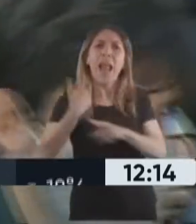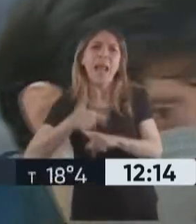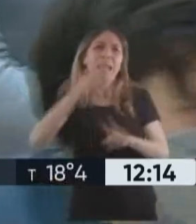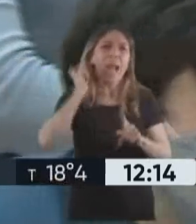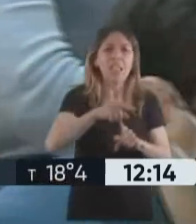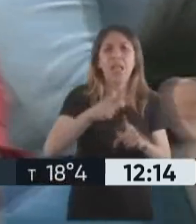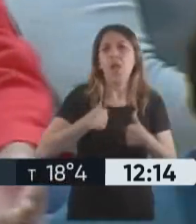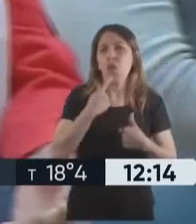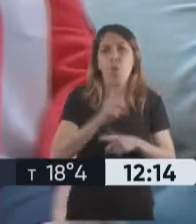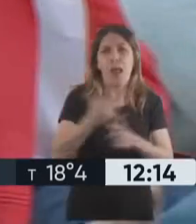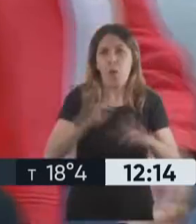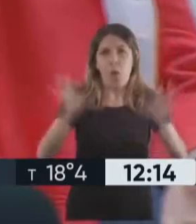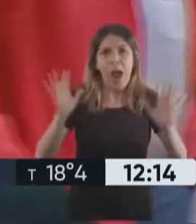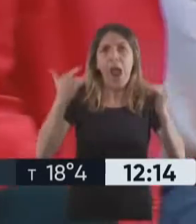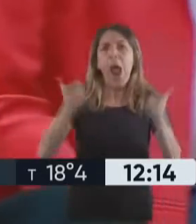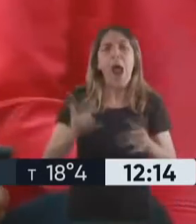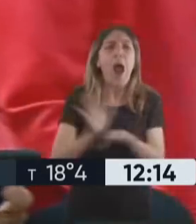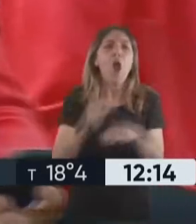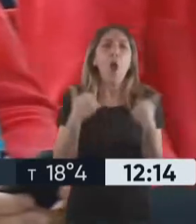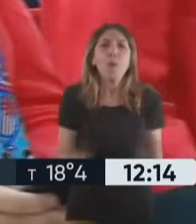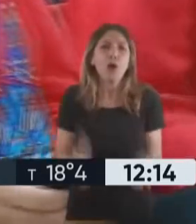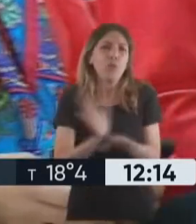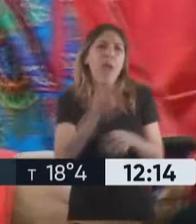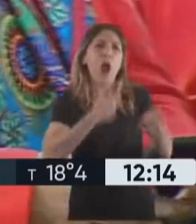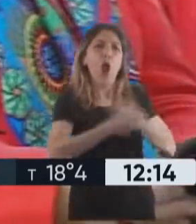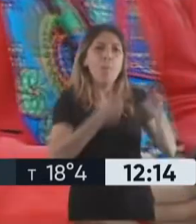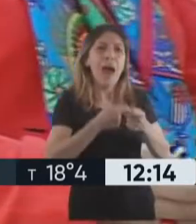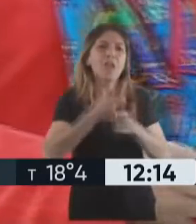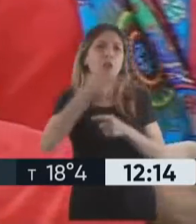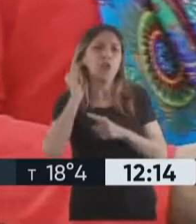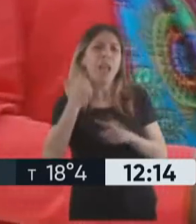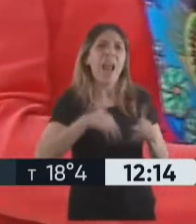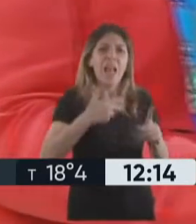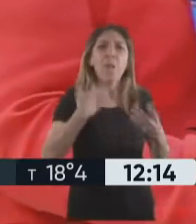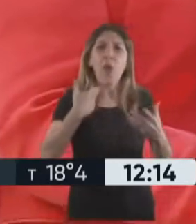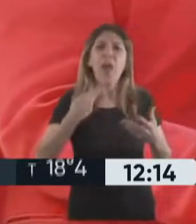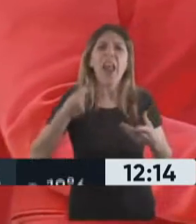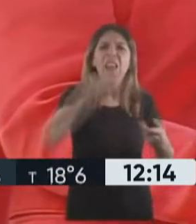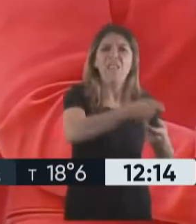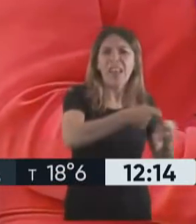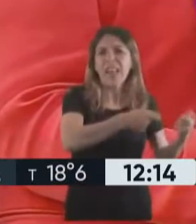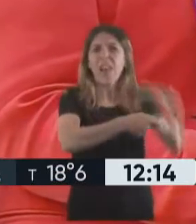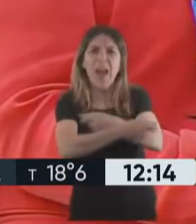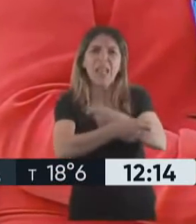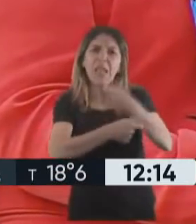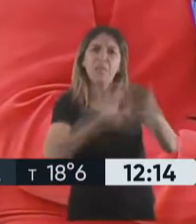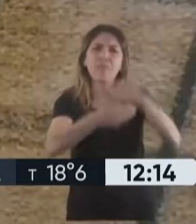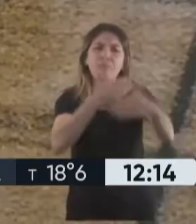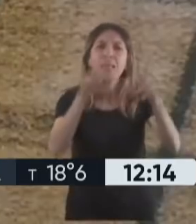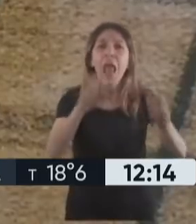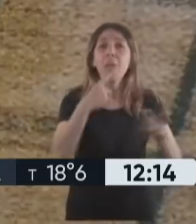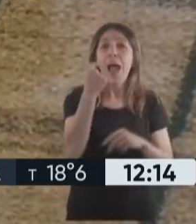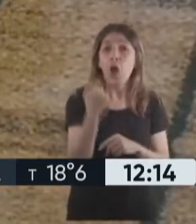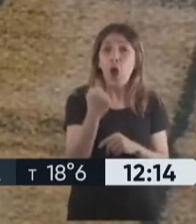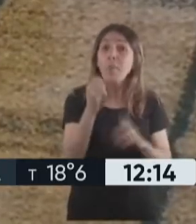no me cabe ninguna duda que hay tremendas oportunidades para seguir invirtiendo para seguir desarrollándose en temas económicos y no